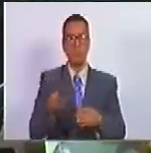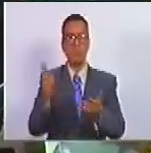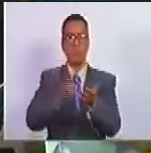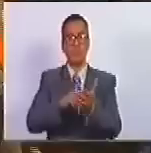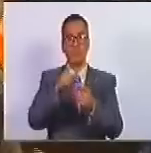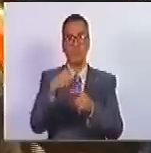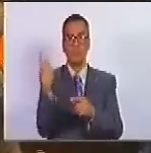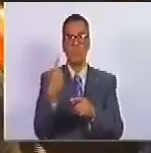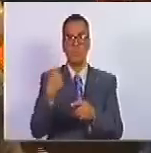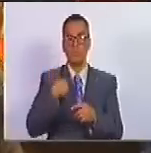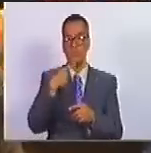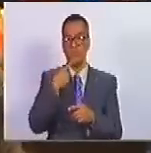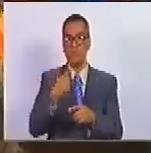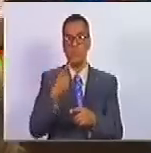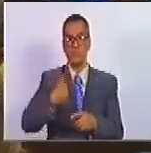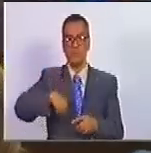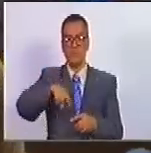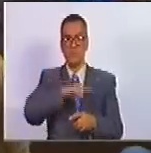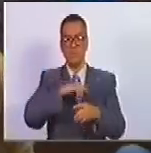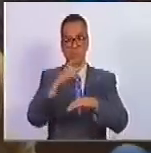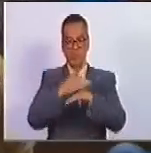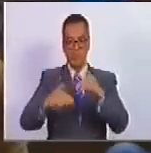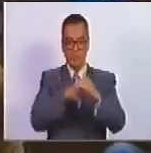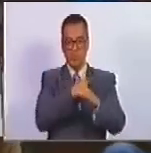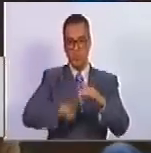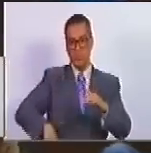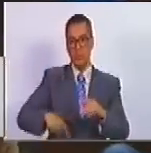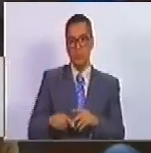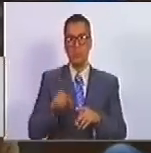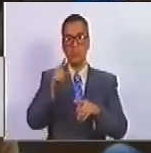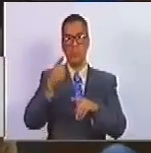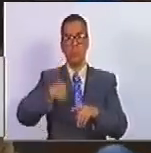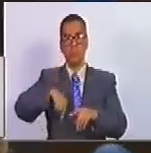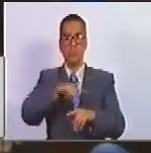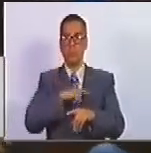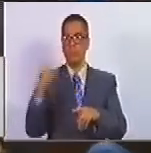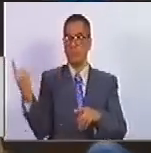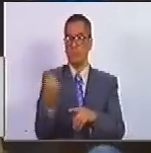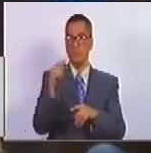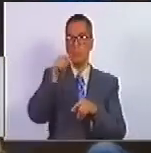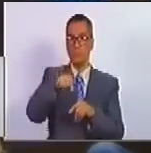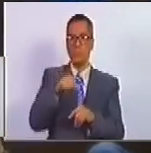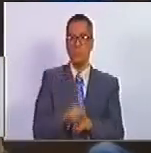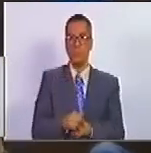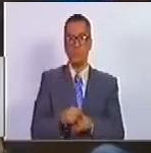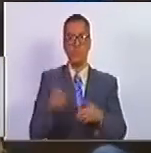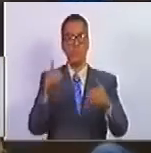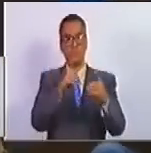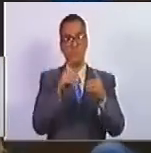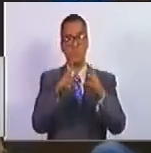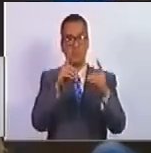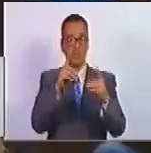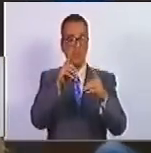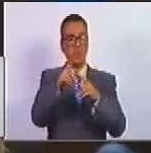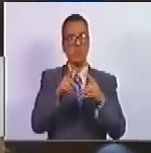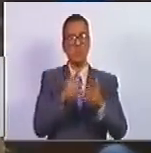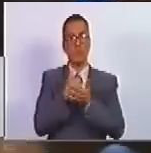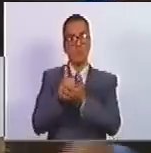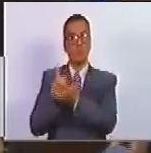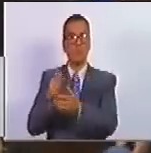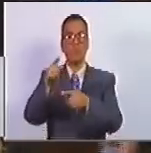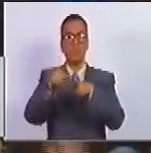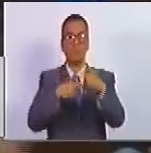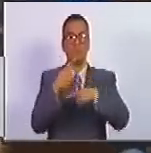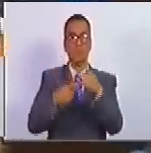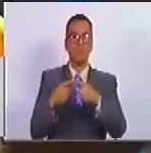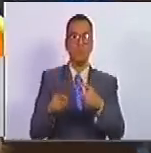repitiendo solo lo que dijo nuestra vicepresidenta, porque nosotros venimos aquí a dialogar, venimos a cooperar y